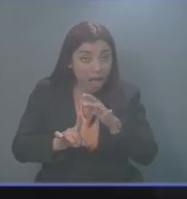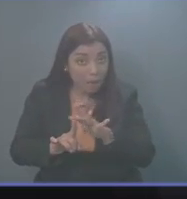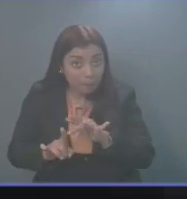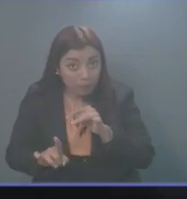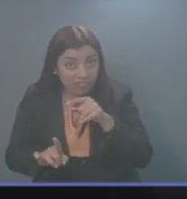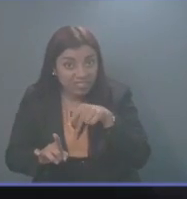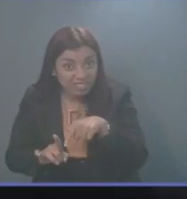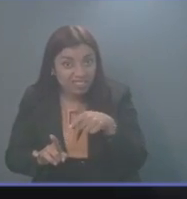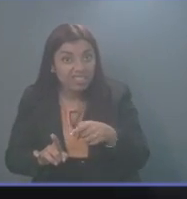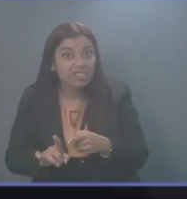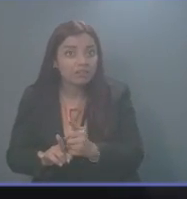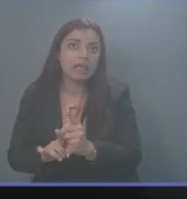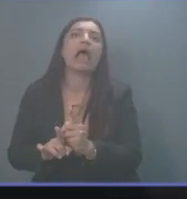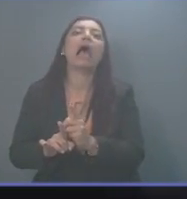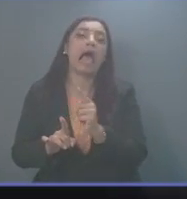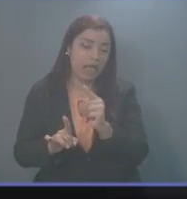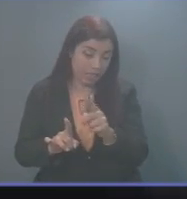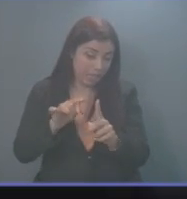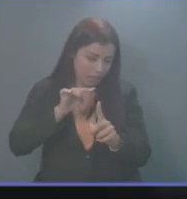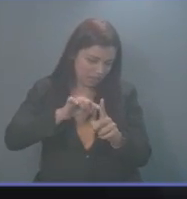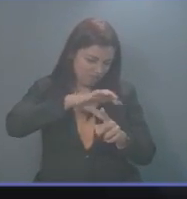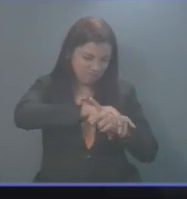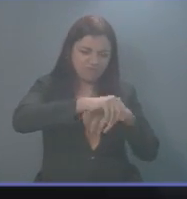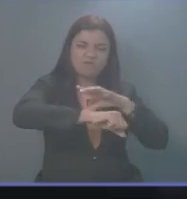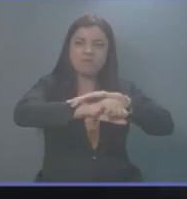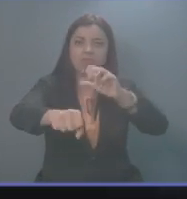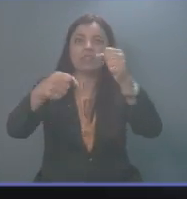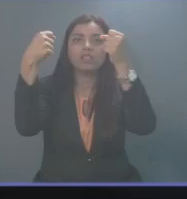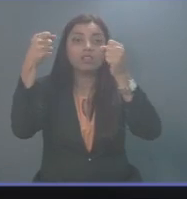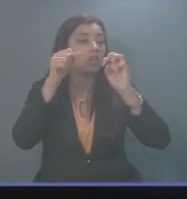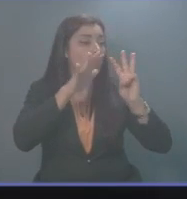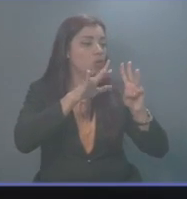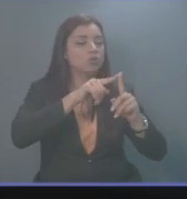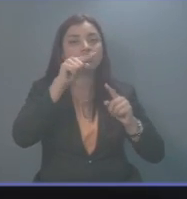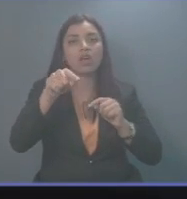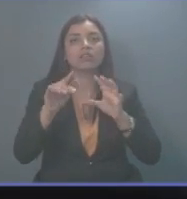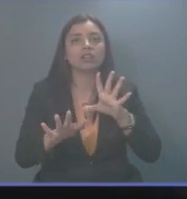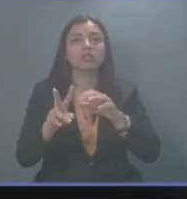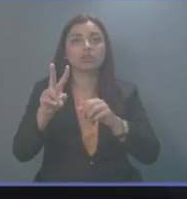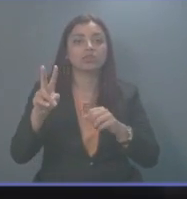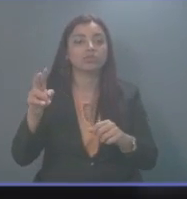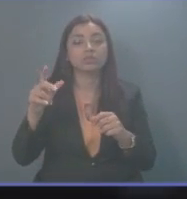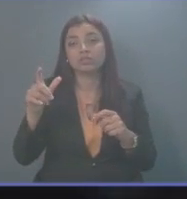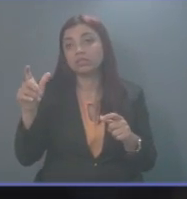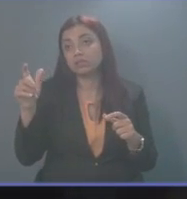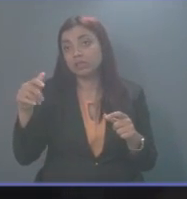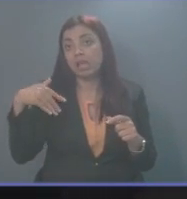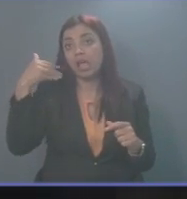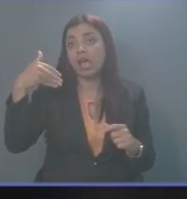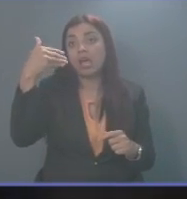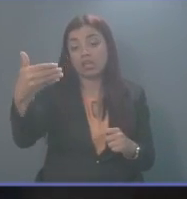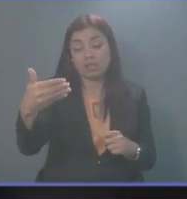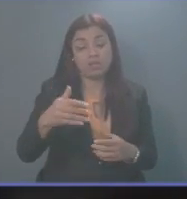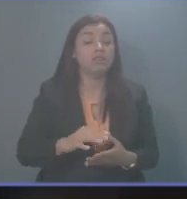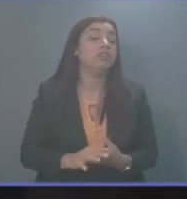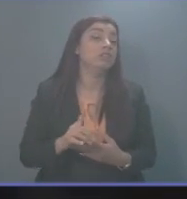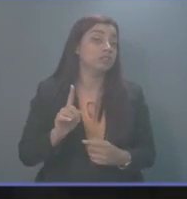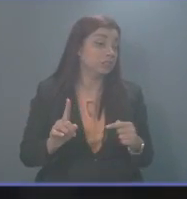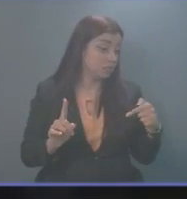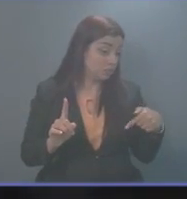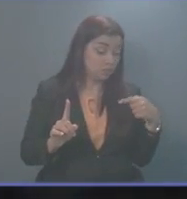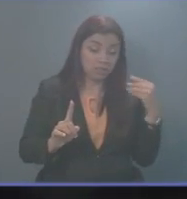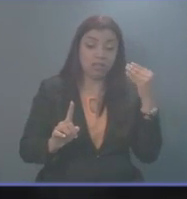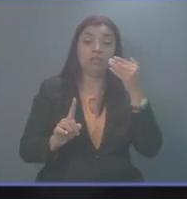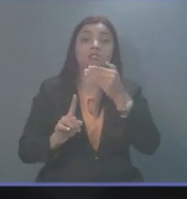años. Quien mediante engaño coloque en estado de inconsciencia a la víctima o la incapacite